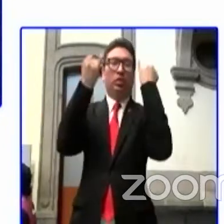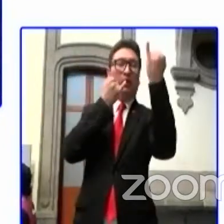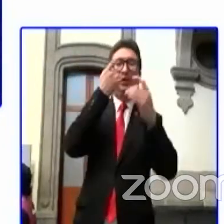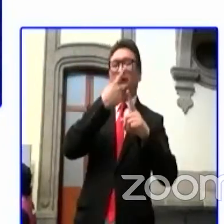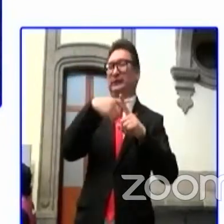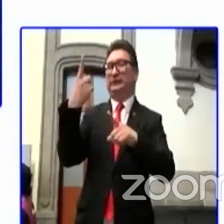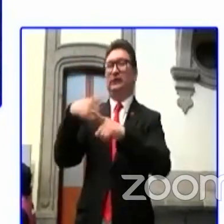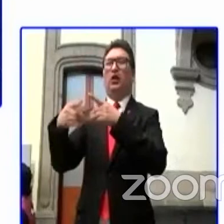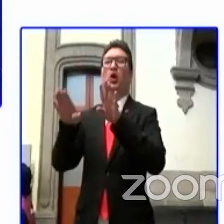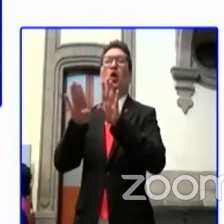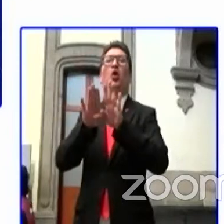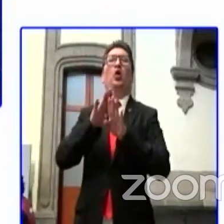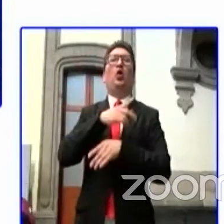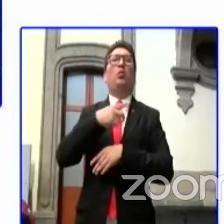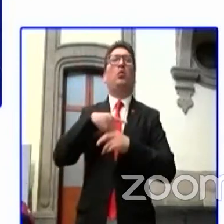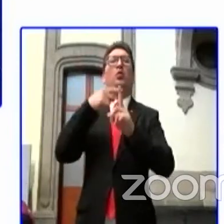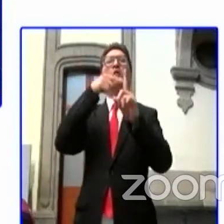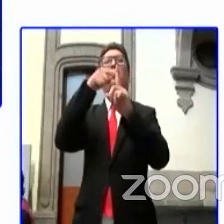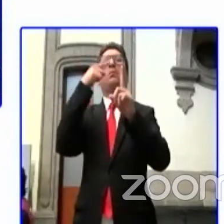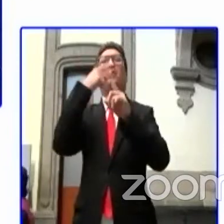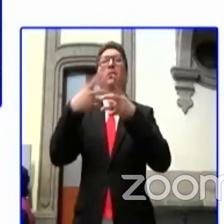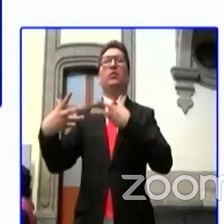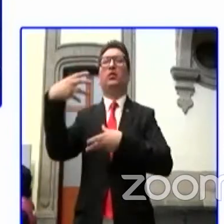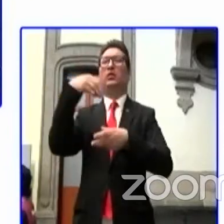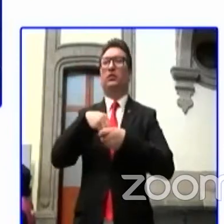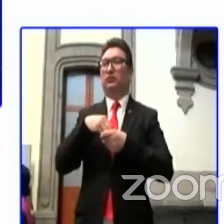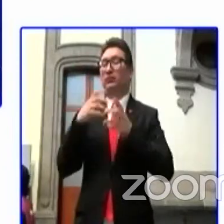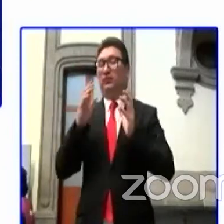cómo debería de hacerse la inclusión.